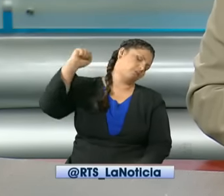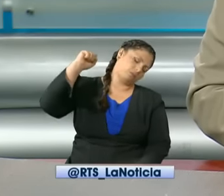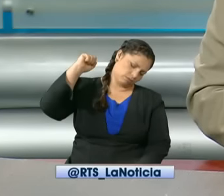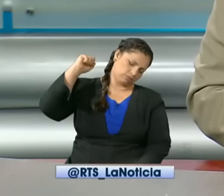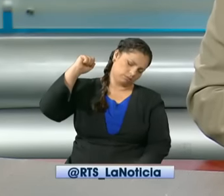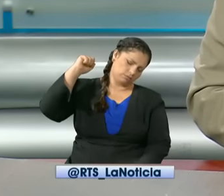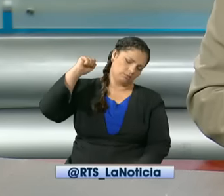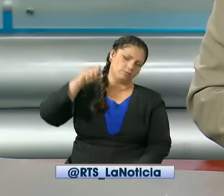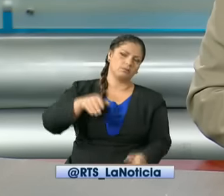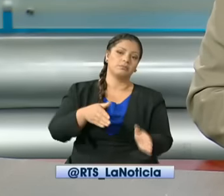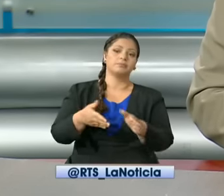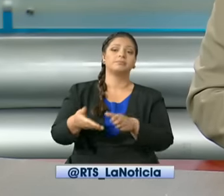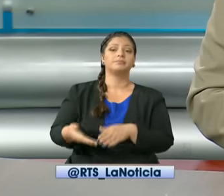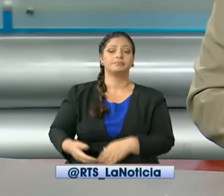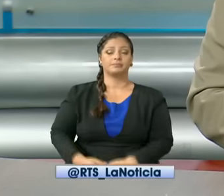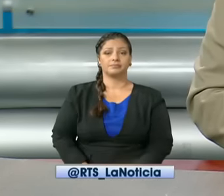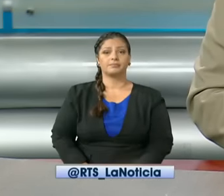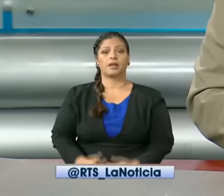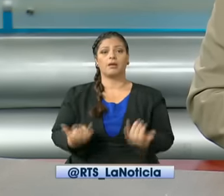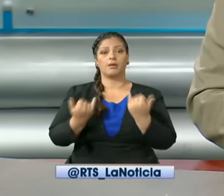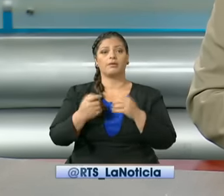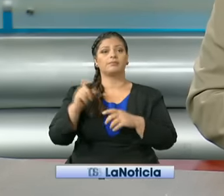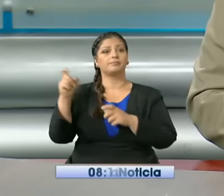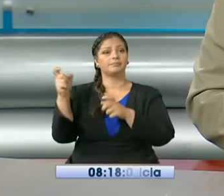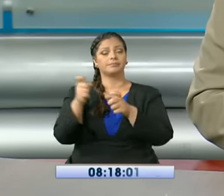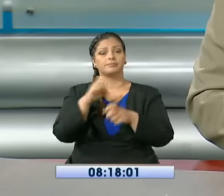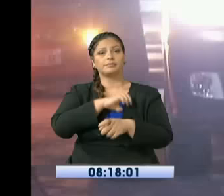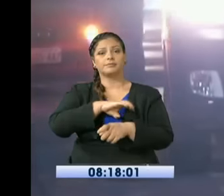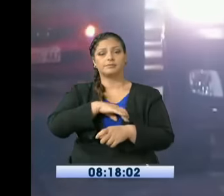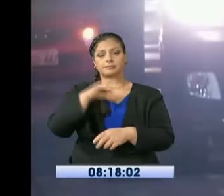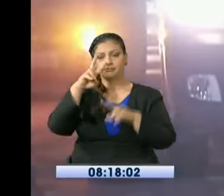que tome esta fatal decisión.